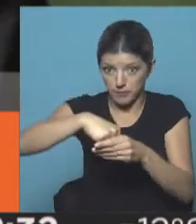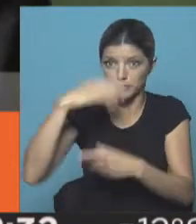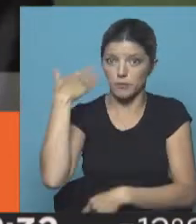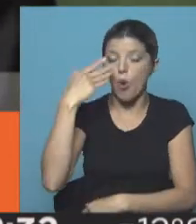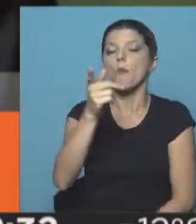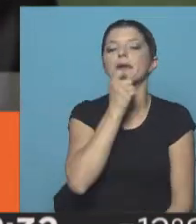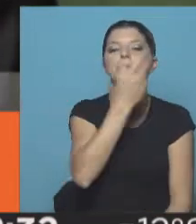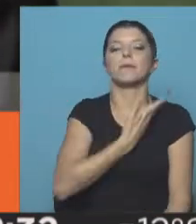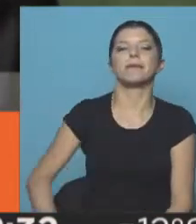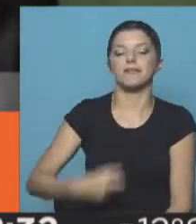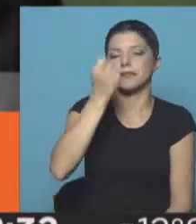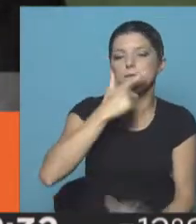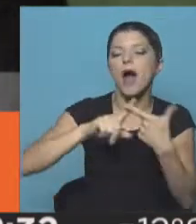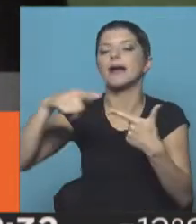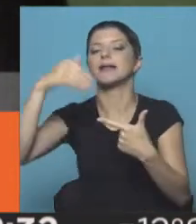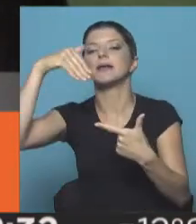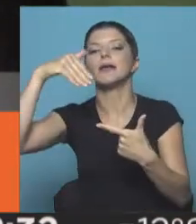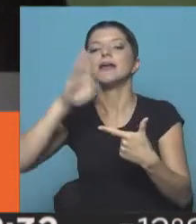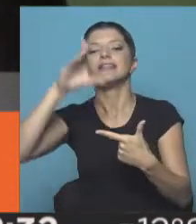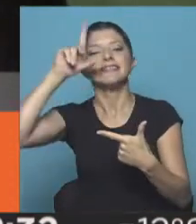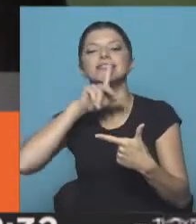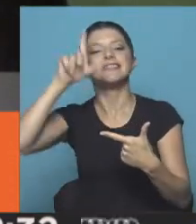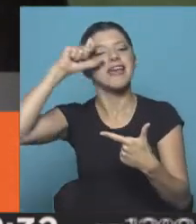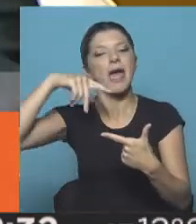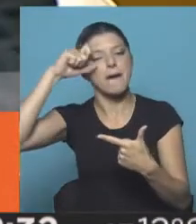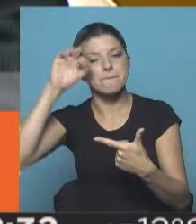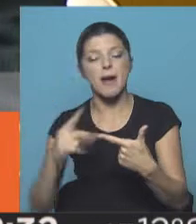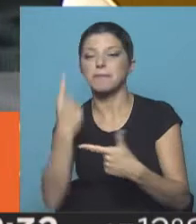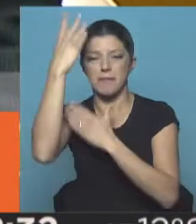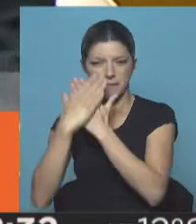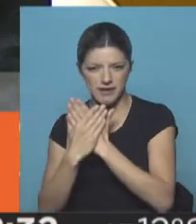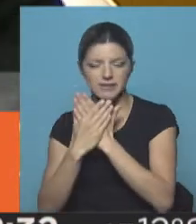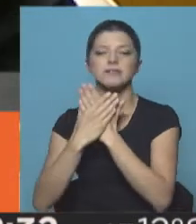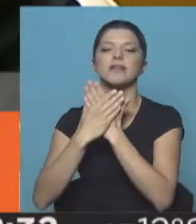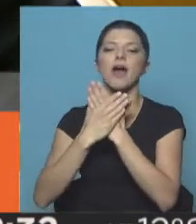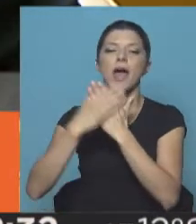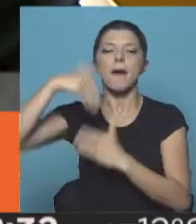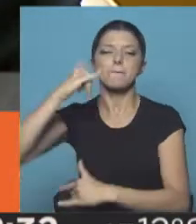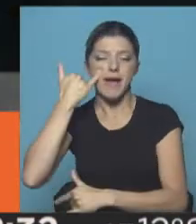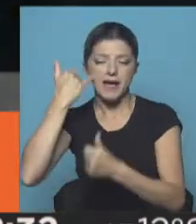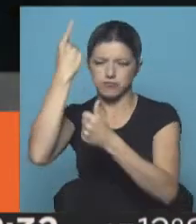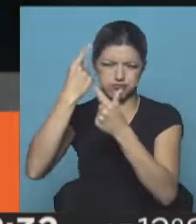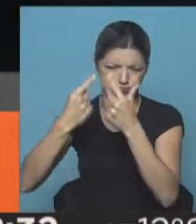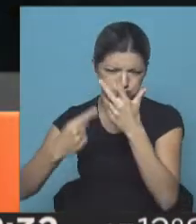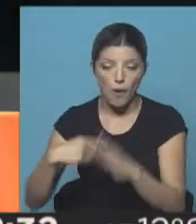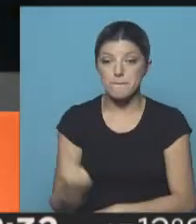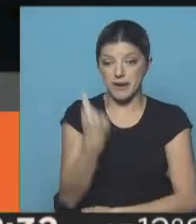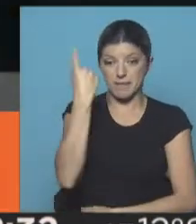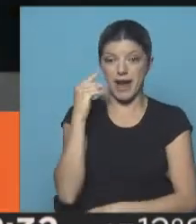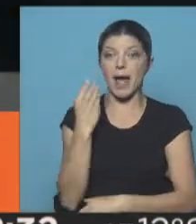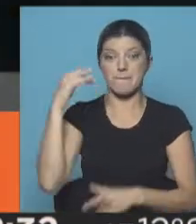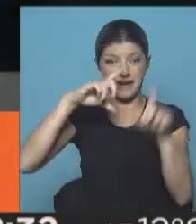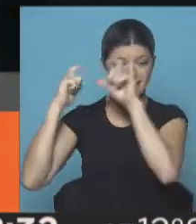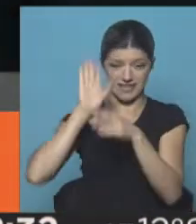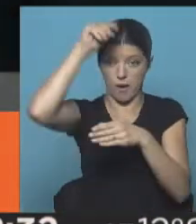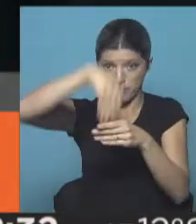de Brasil Michel Temer, la primera ministra Theresa May, es el último también, fue la última reunión también para el presidente